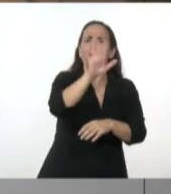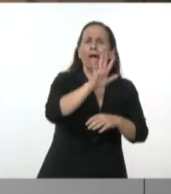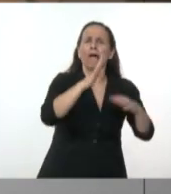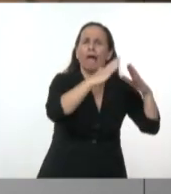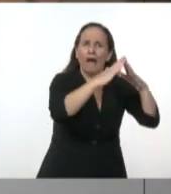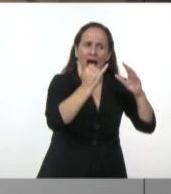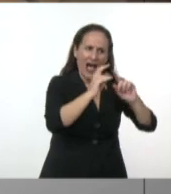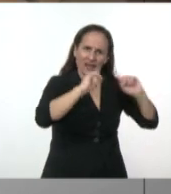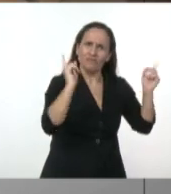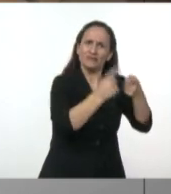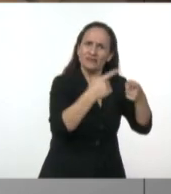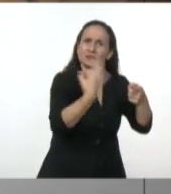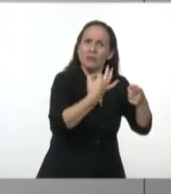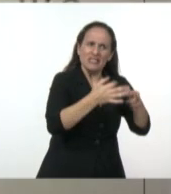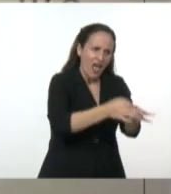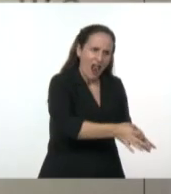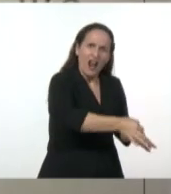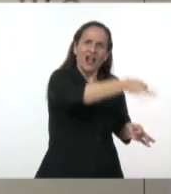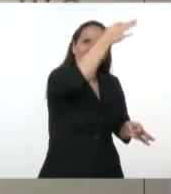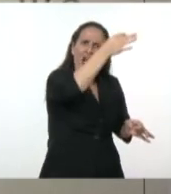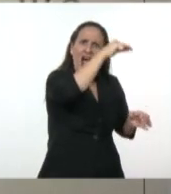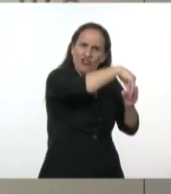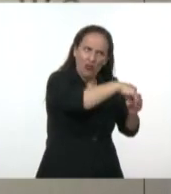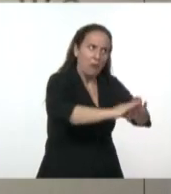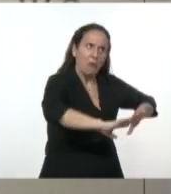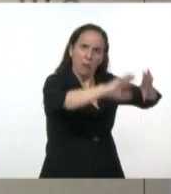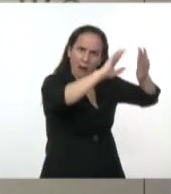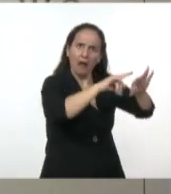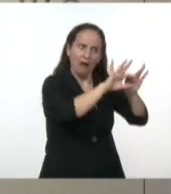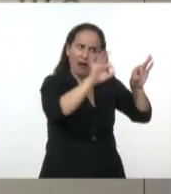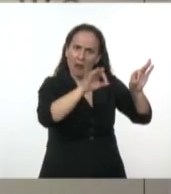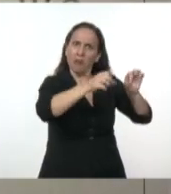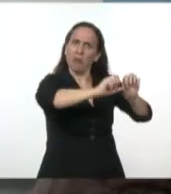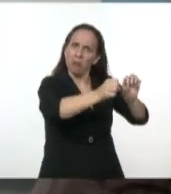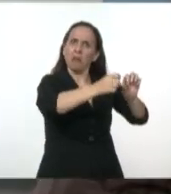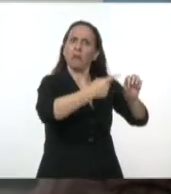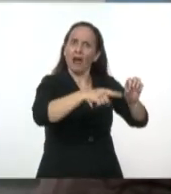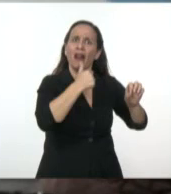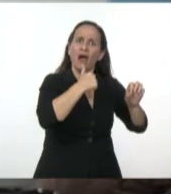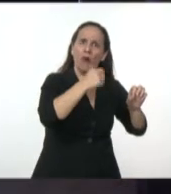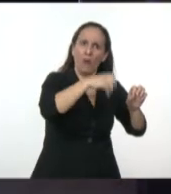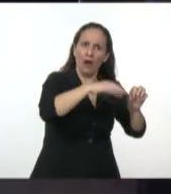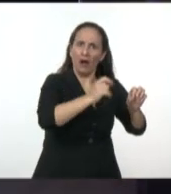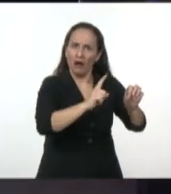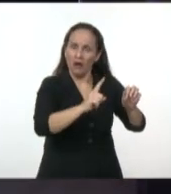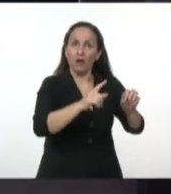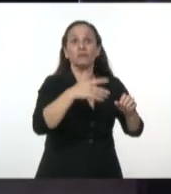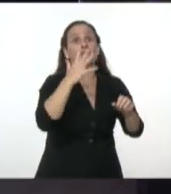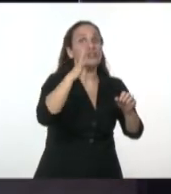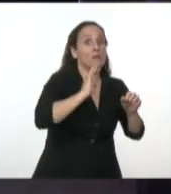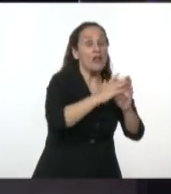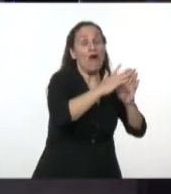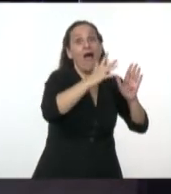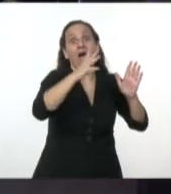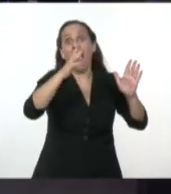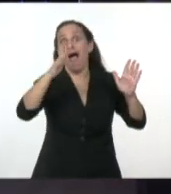cuartos sanitarios con cañerías incrustadas en ladrillos y grifos para controlar el agua. 5 milenios más tarde, desarrollar